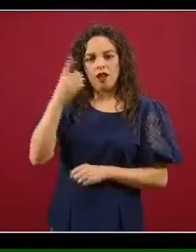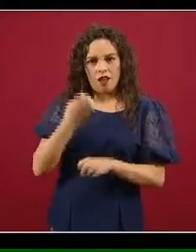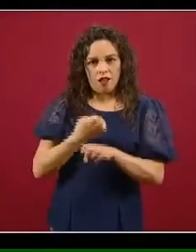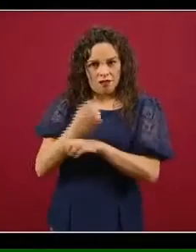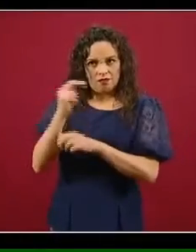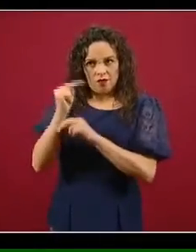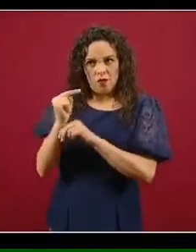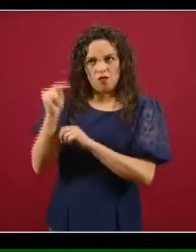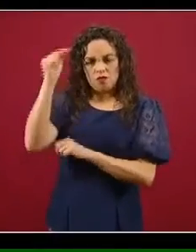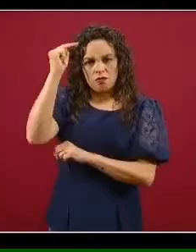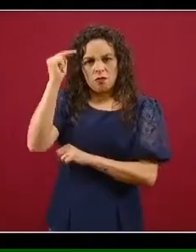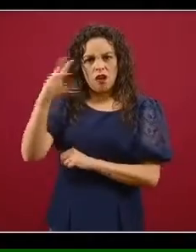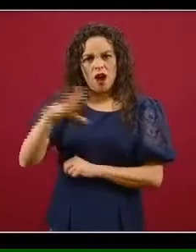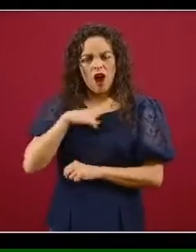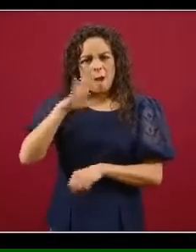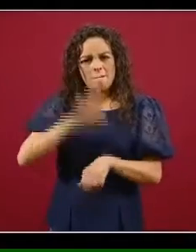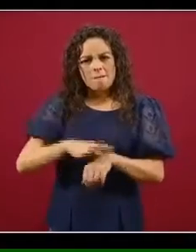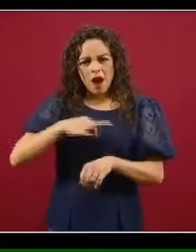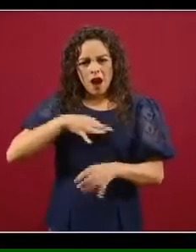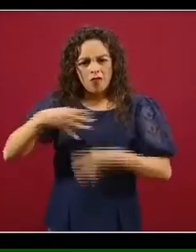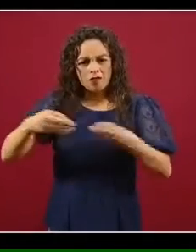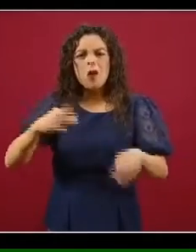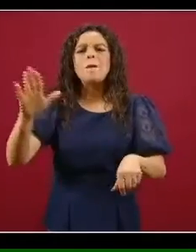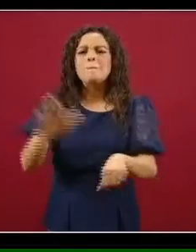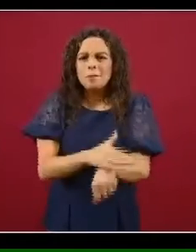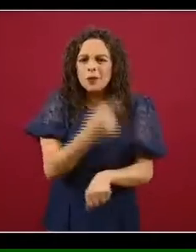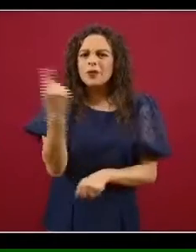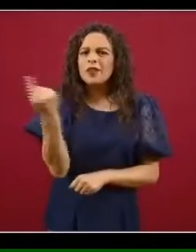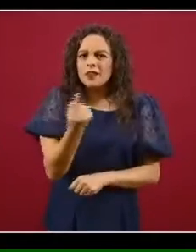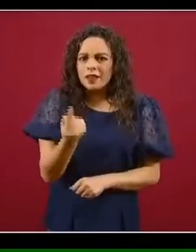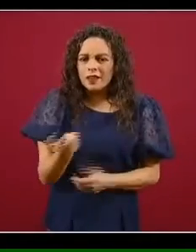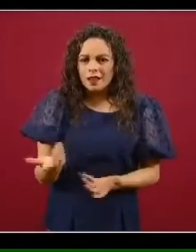está presentando más contagios. Todavía